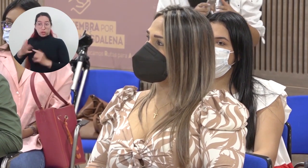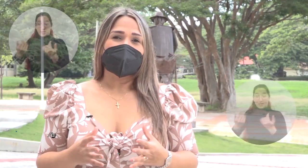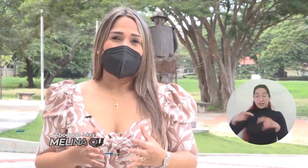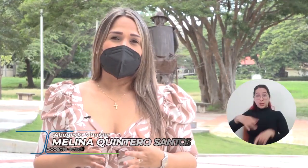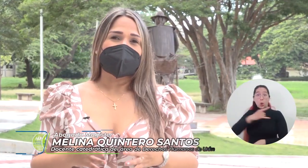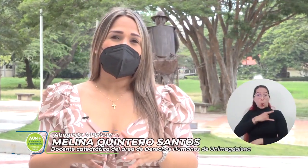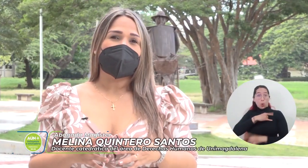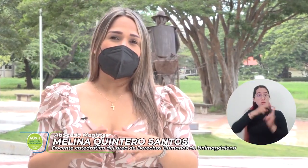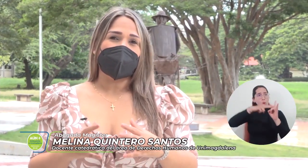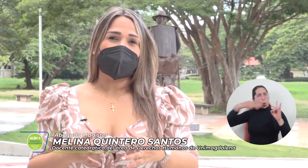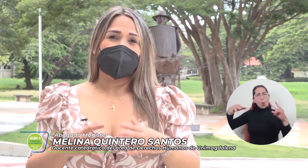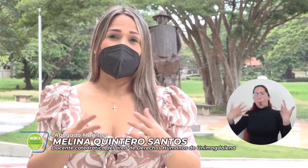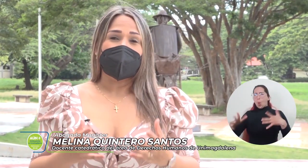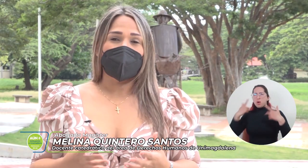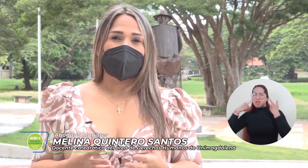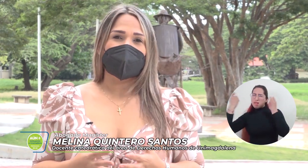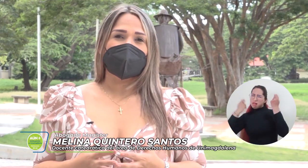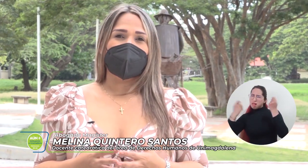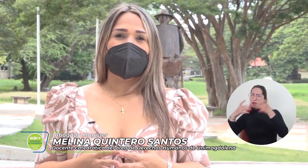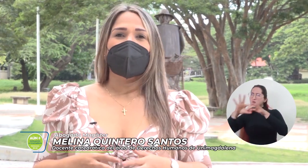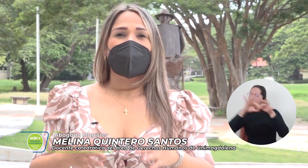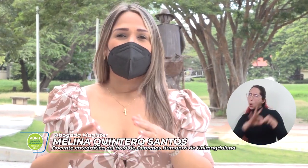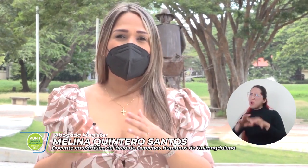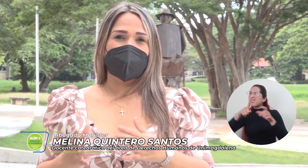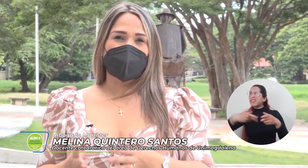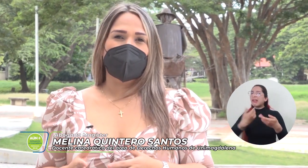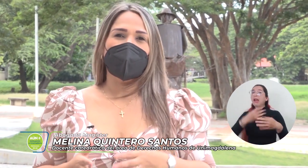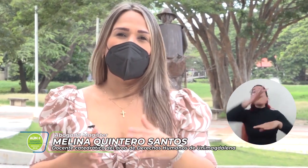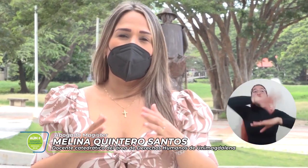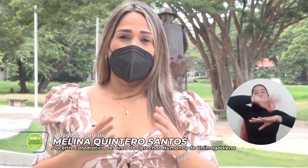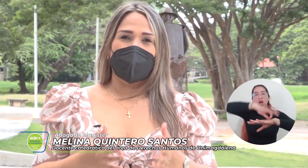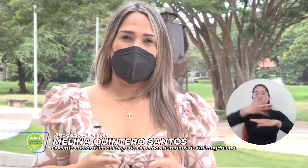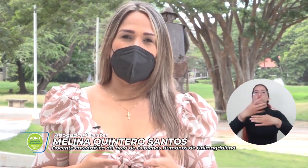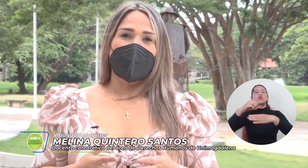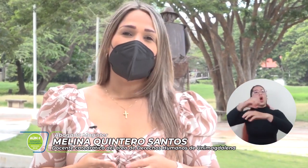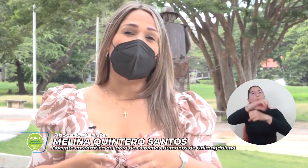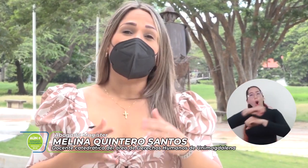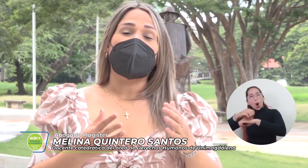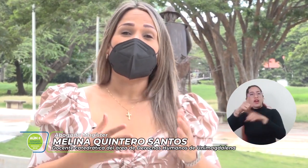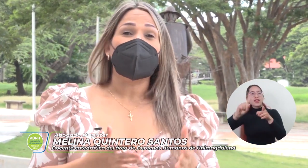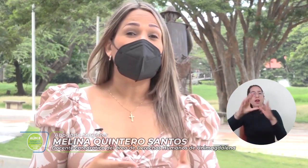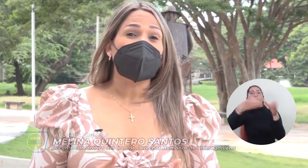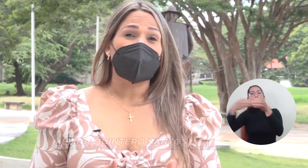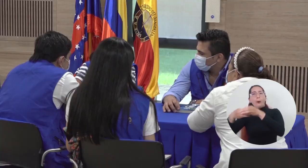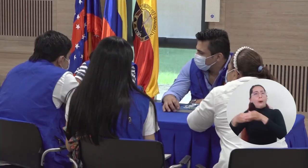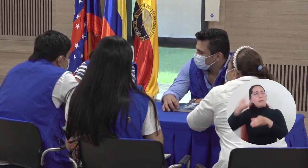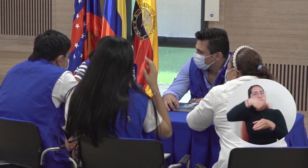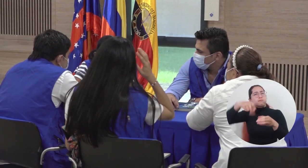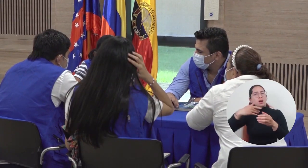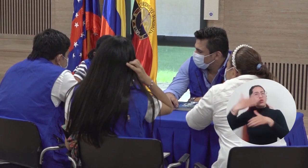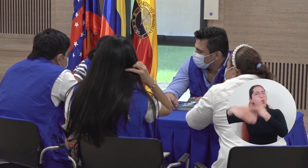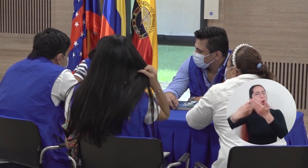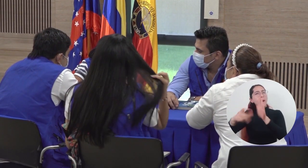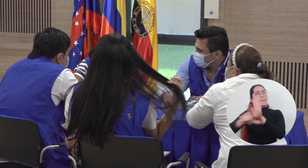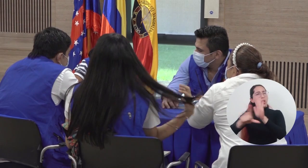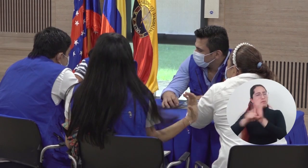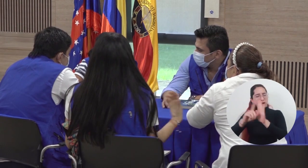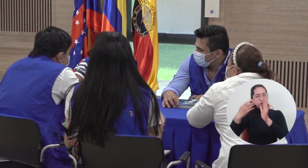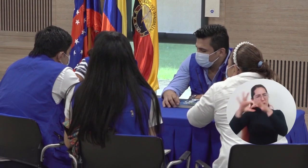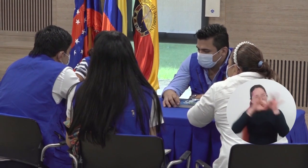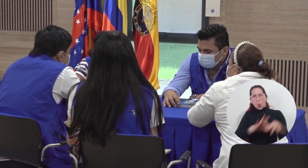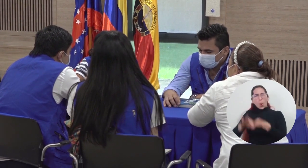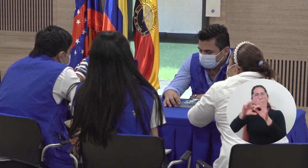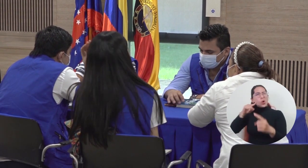Universidad del Magdalena ha sido un aliado estratégico precisamente para las fundaciones ONG, Corporación Opción Legal, para ACNUR,